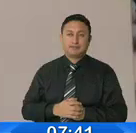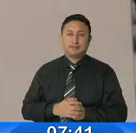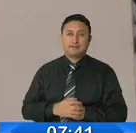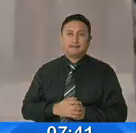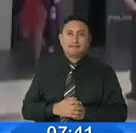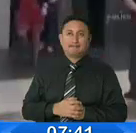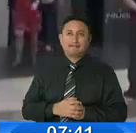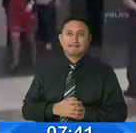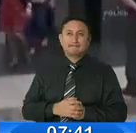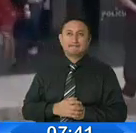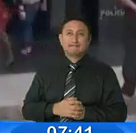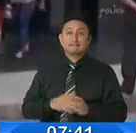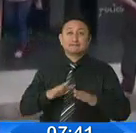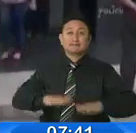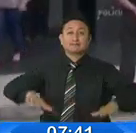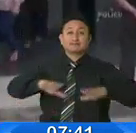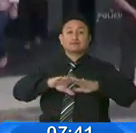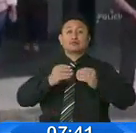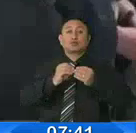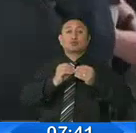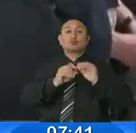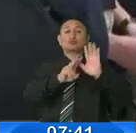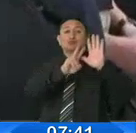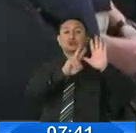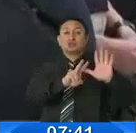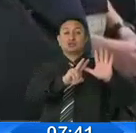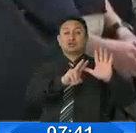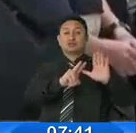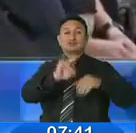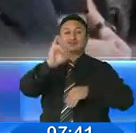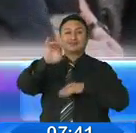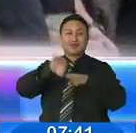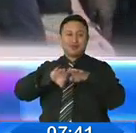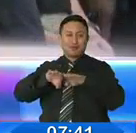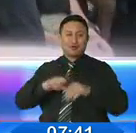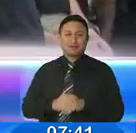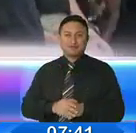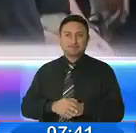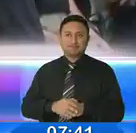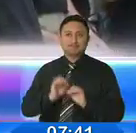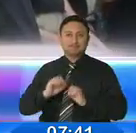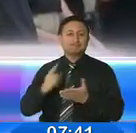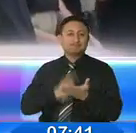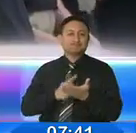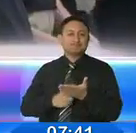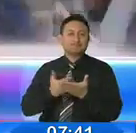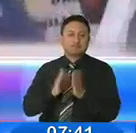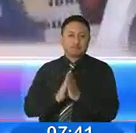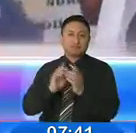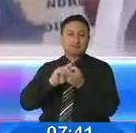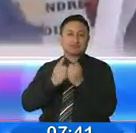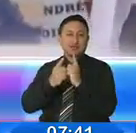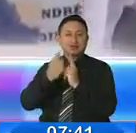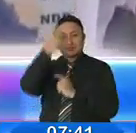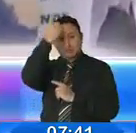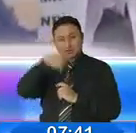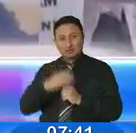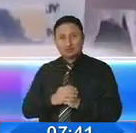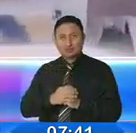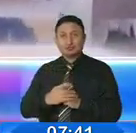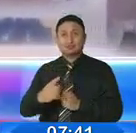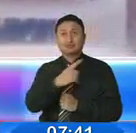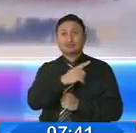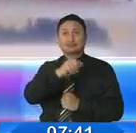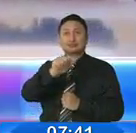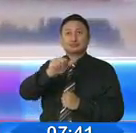En la Sala 7 Multicompetente de la Corte Provincial de Imbabura se desarrolló la audiencia de apelación frente al caso de Andrés P.,